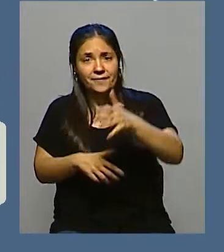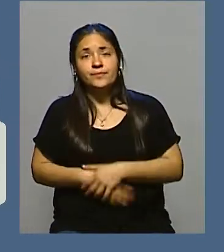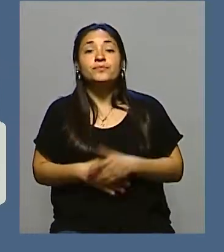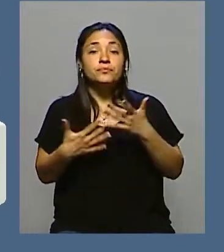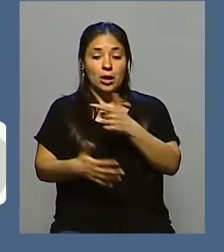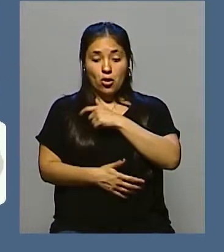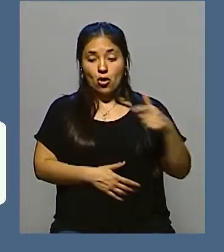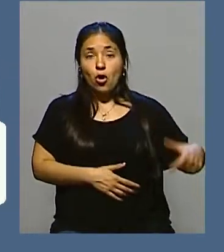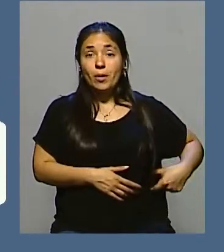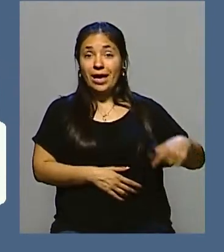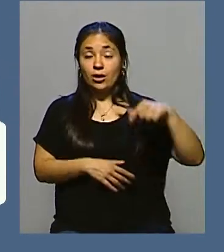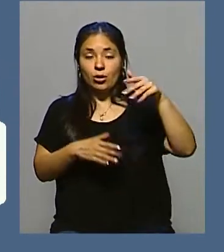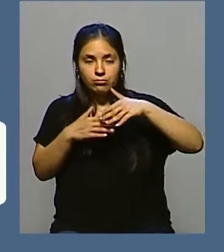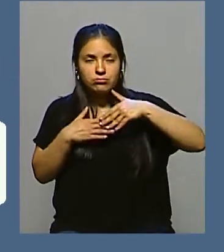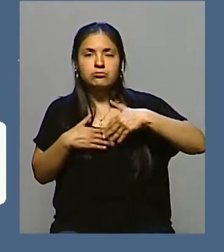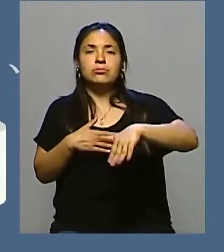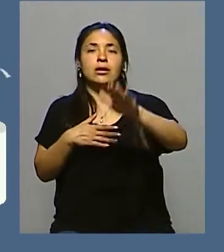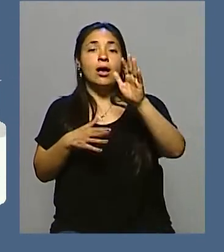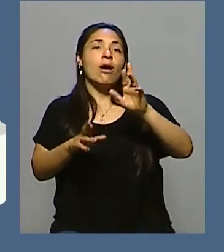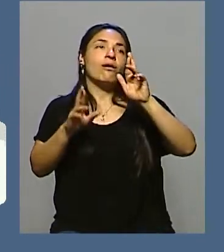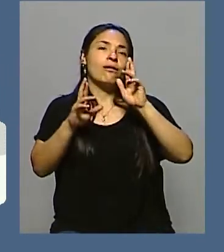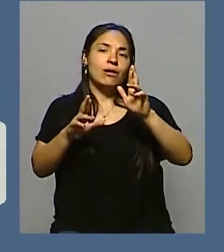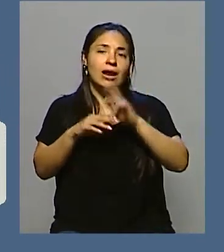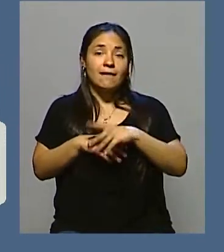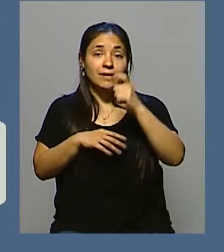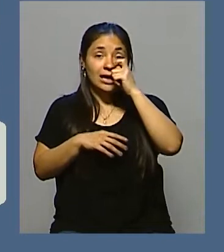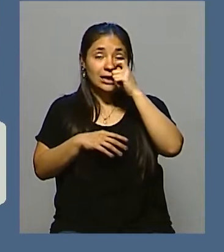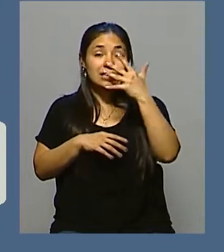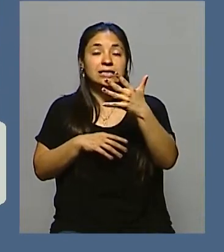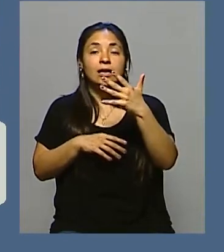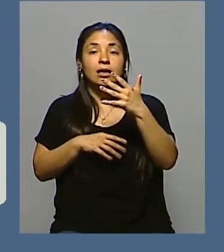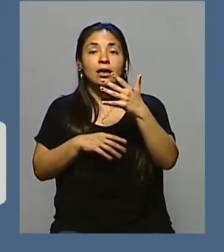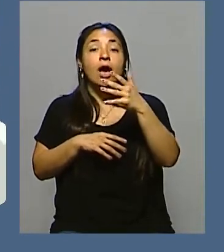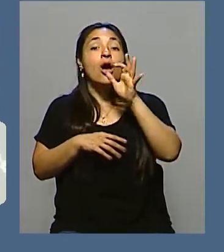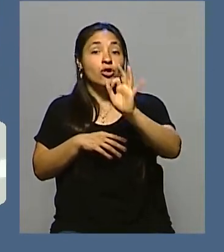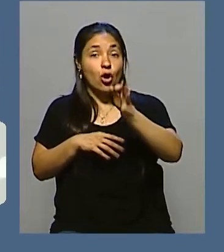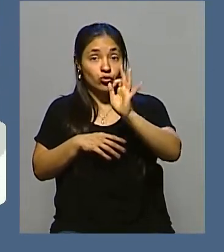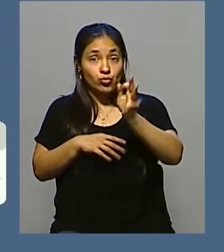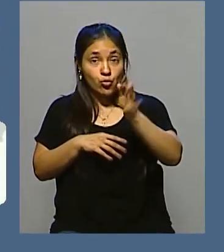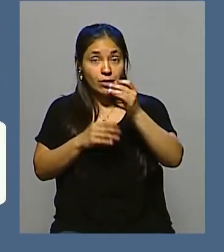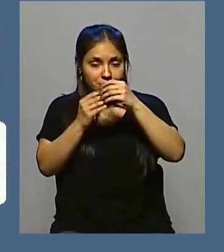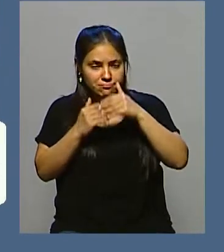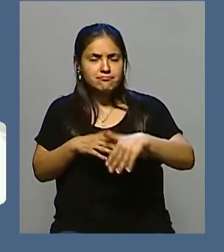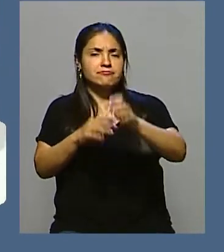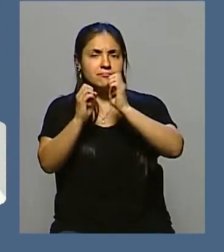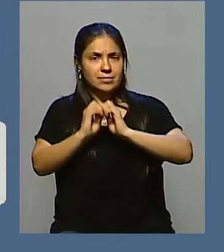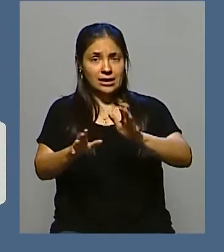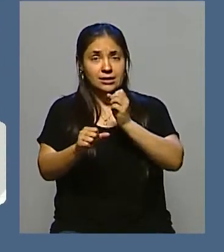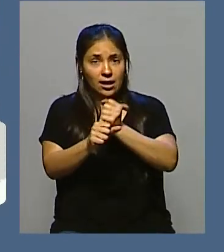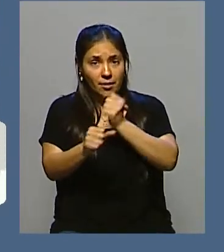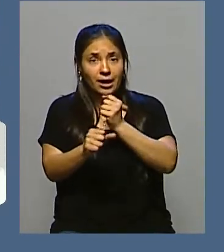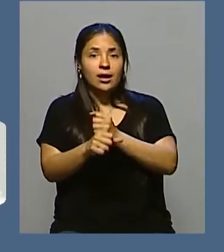a funcionar, digamos así, esperemos a partir del 25 de octubre, o va a tomar